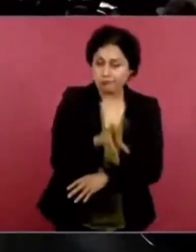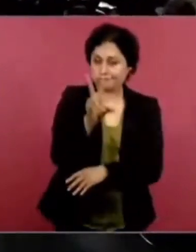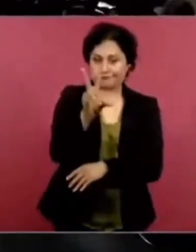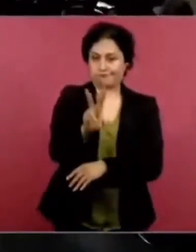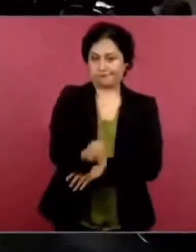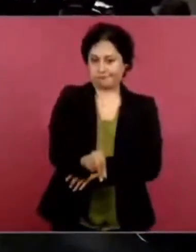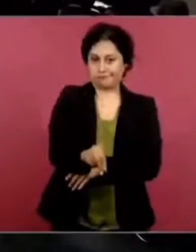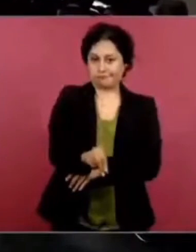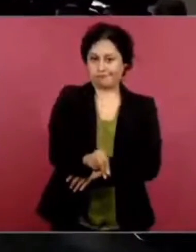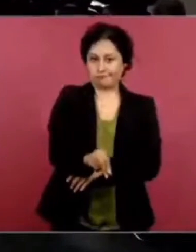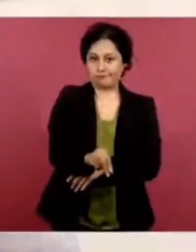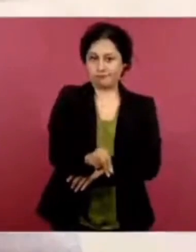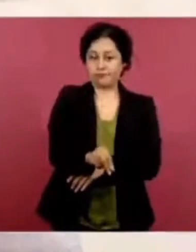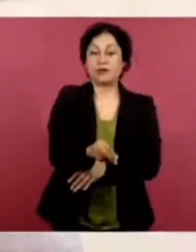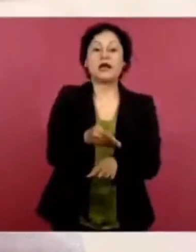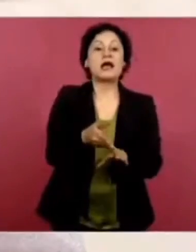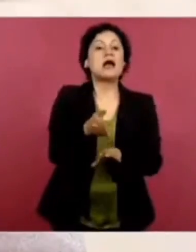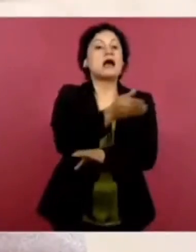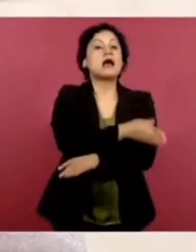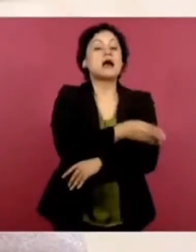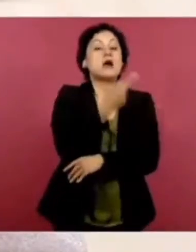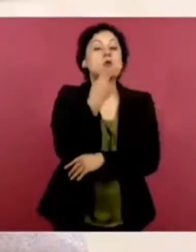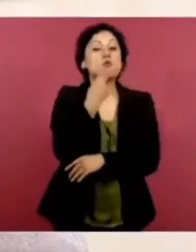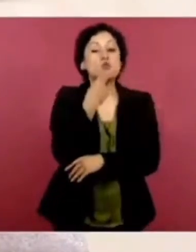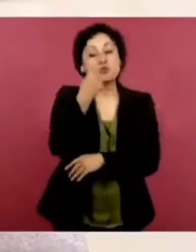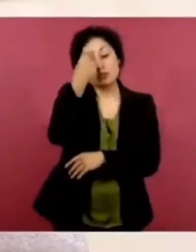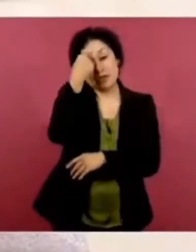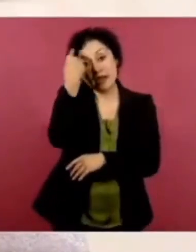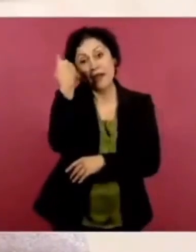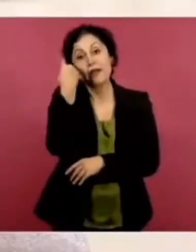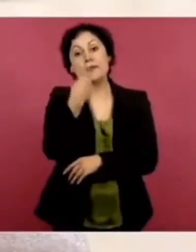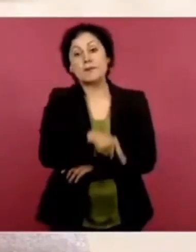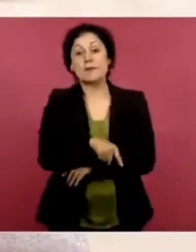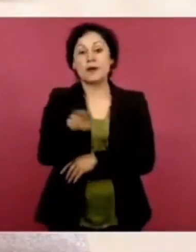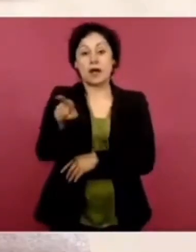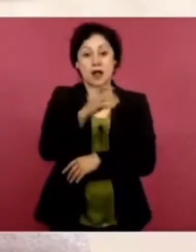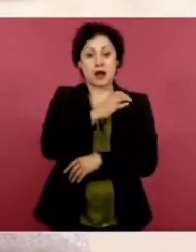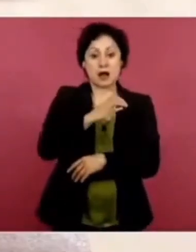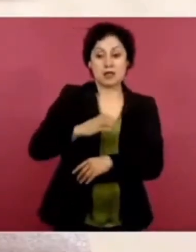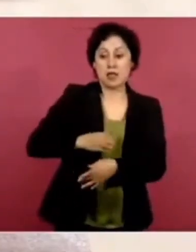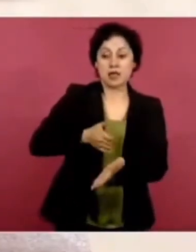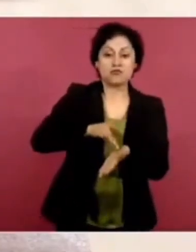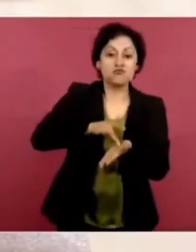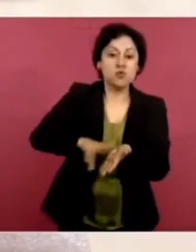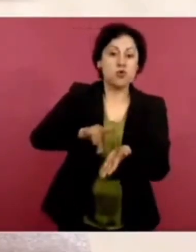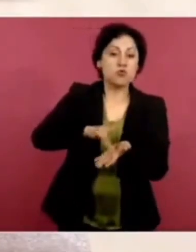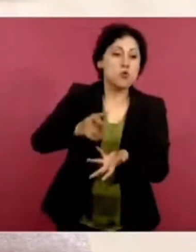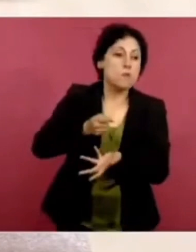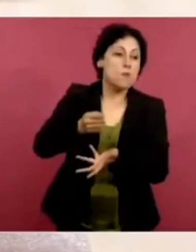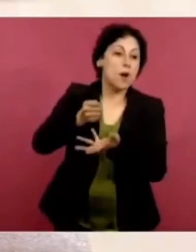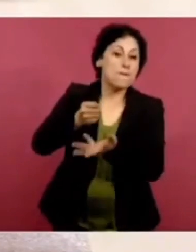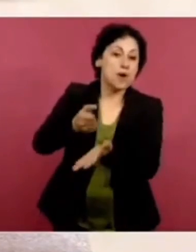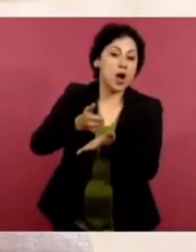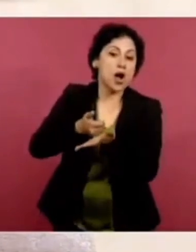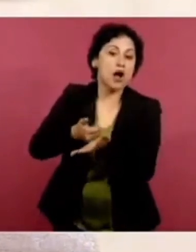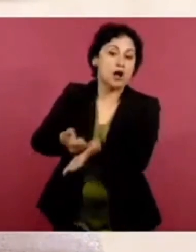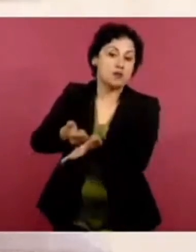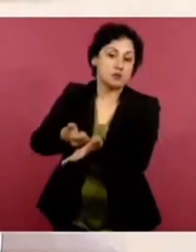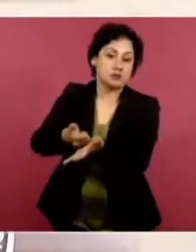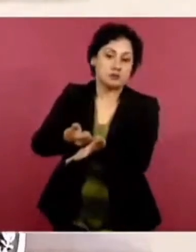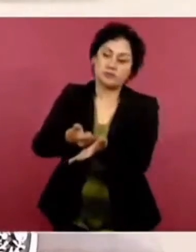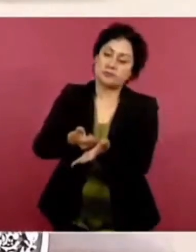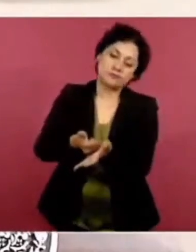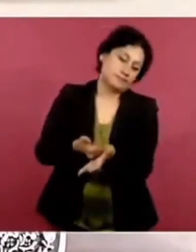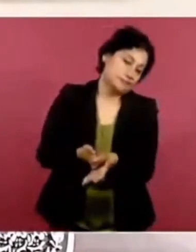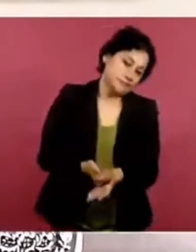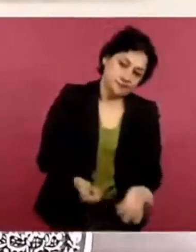del gobierno para favorecer a ningún candidato y a ningún partido. Imagínense lo que nos